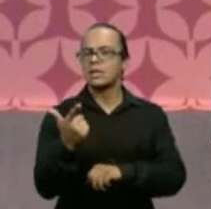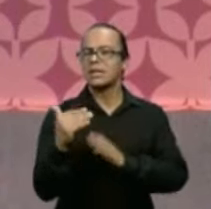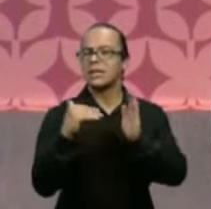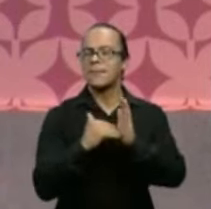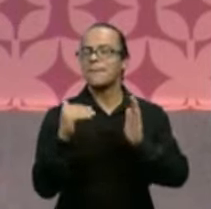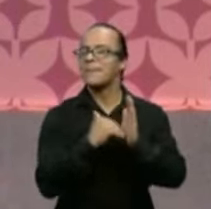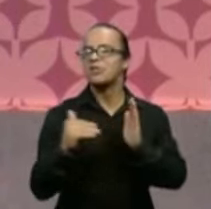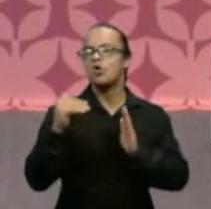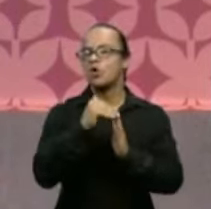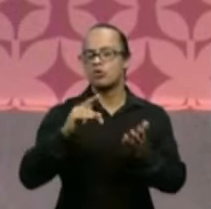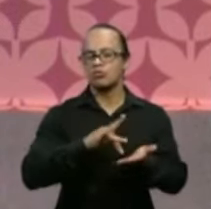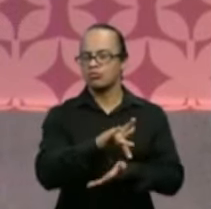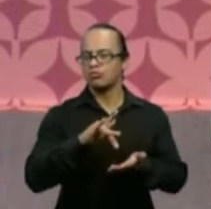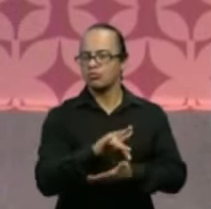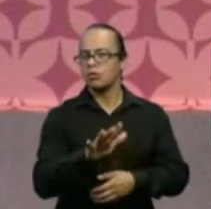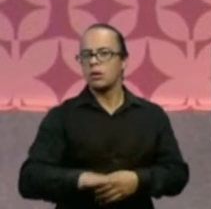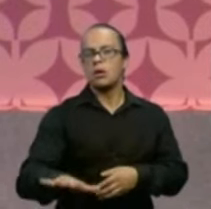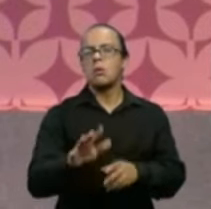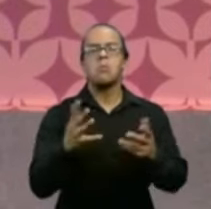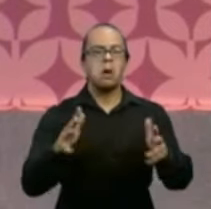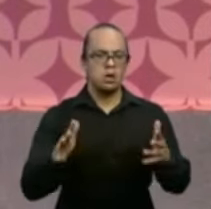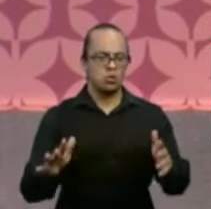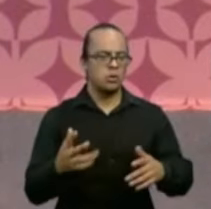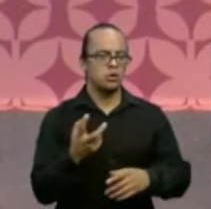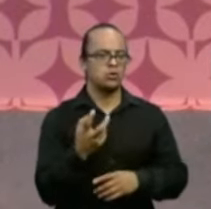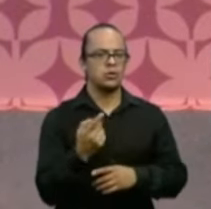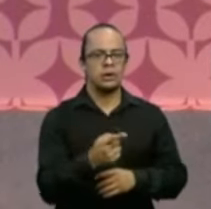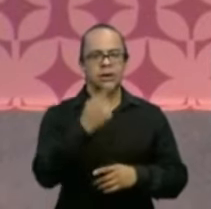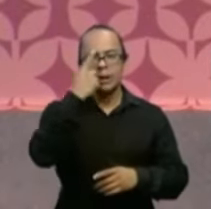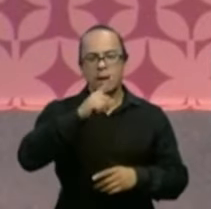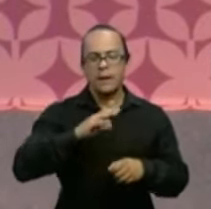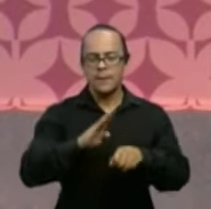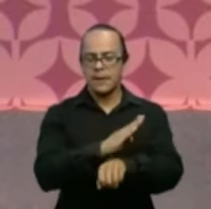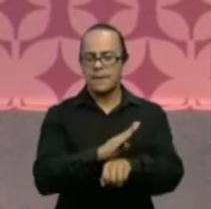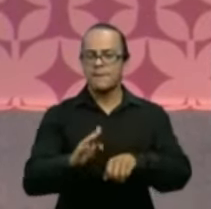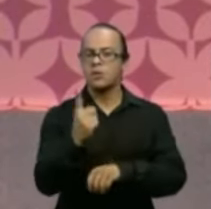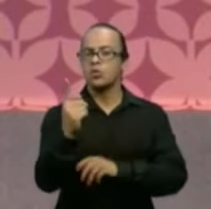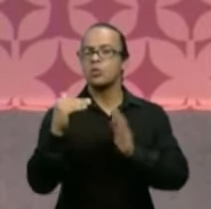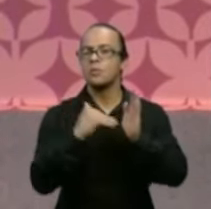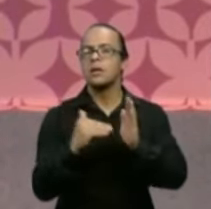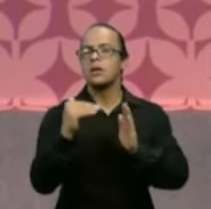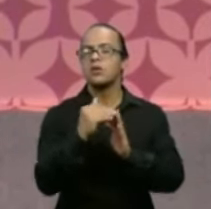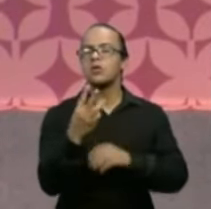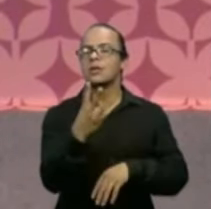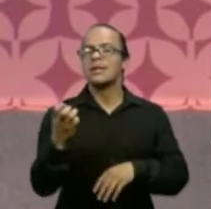de pesos aproximadamente, y que ha beneficiado a un total de